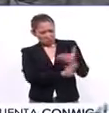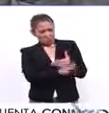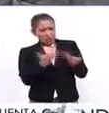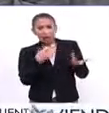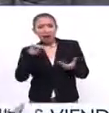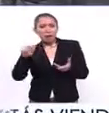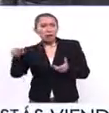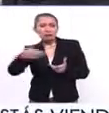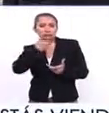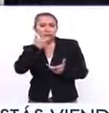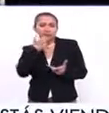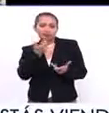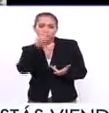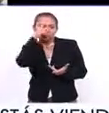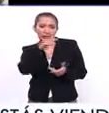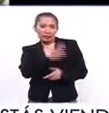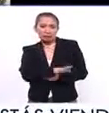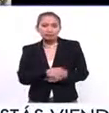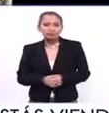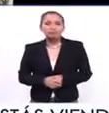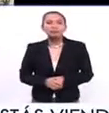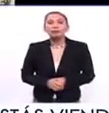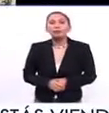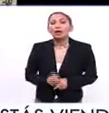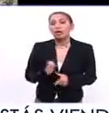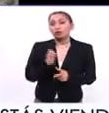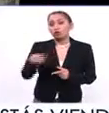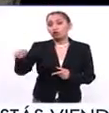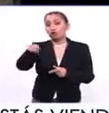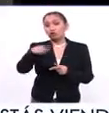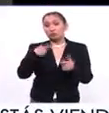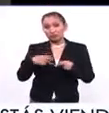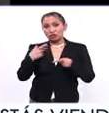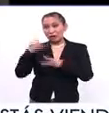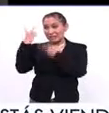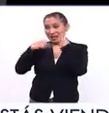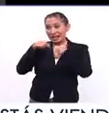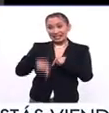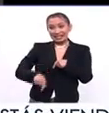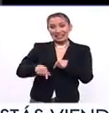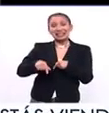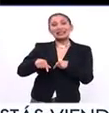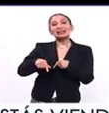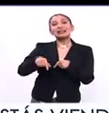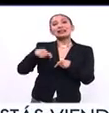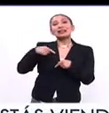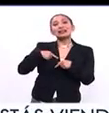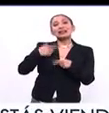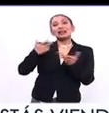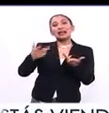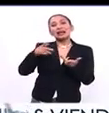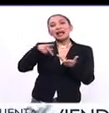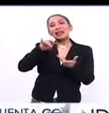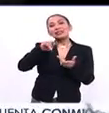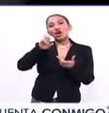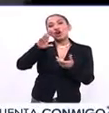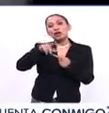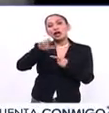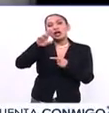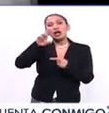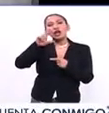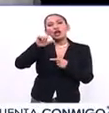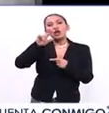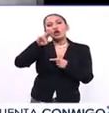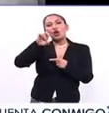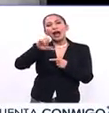y nunca se logró adaptar. Entonces, bueno, todos ellos nos fueron, estos hijos de Katy Horna, de Leonora